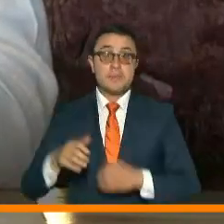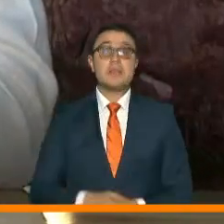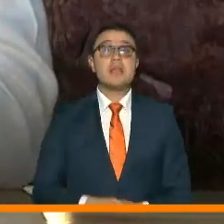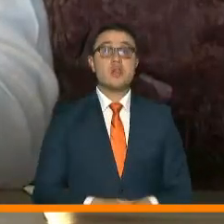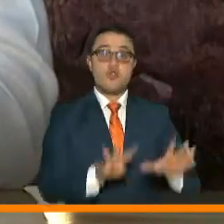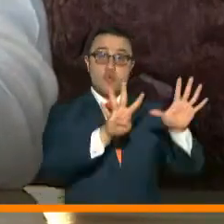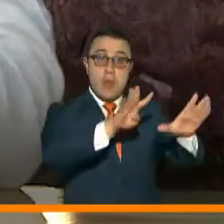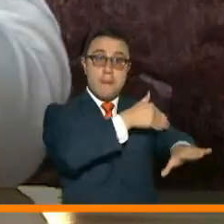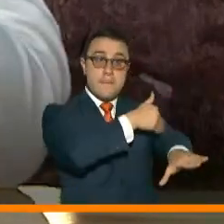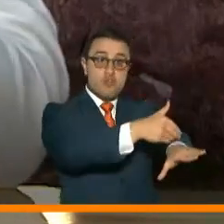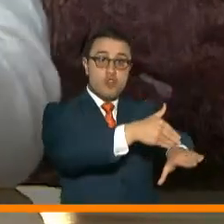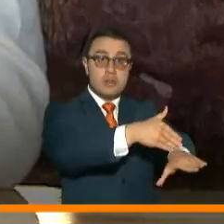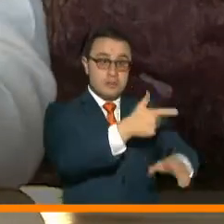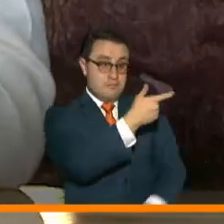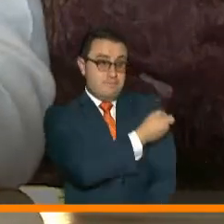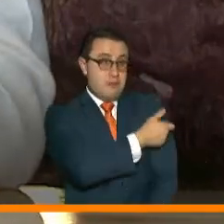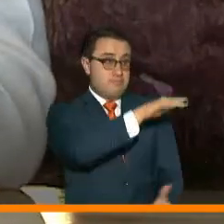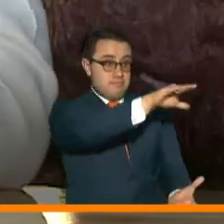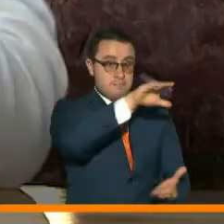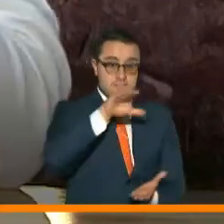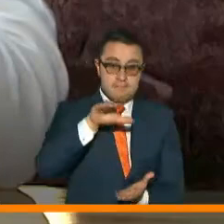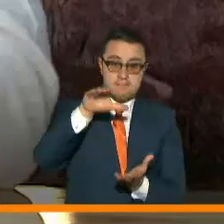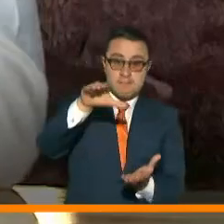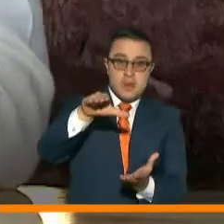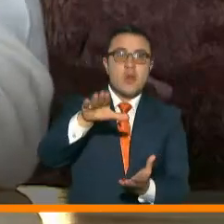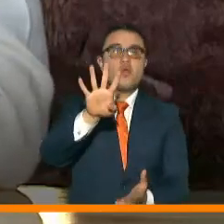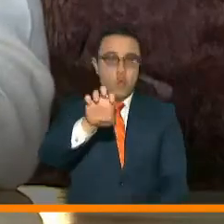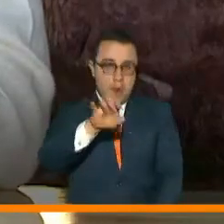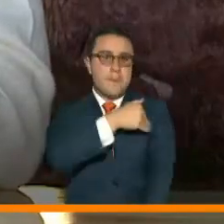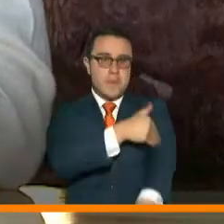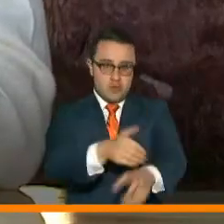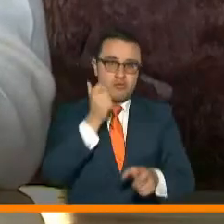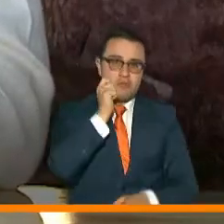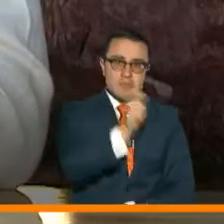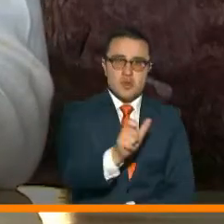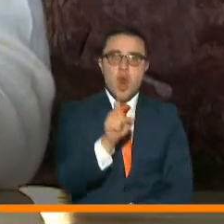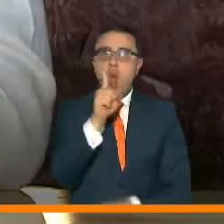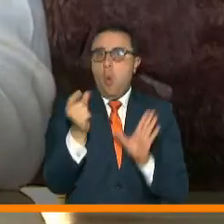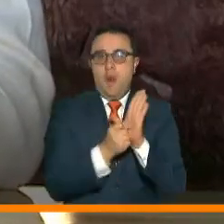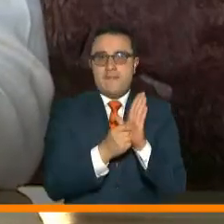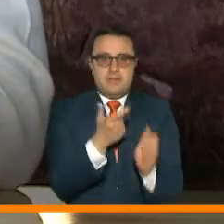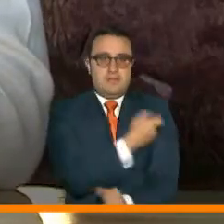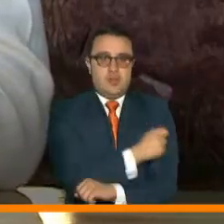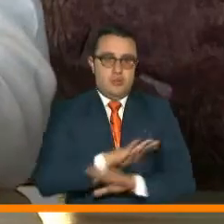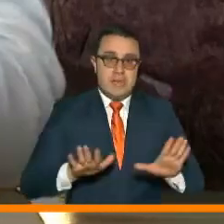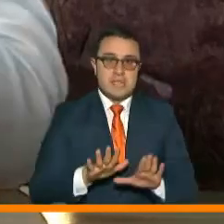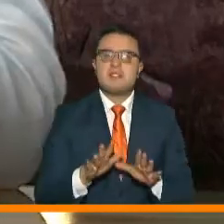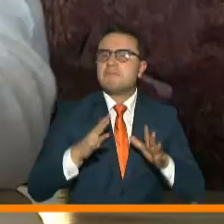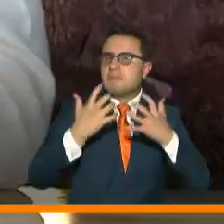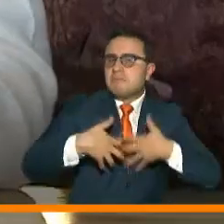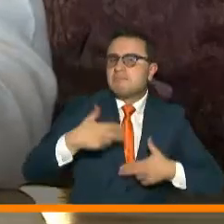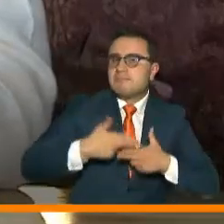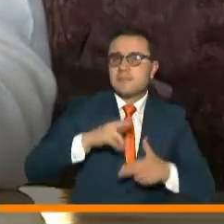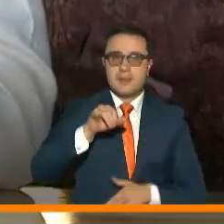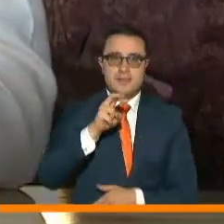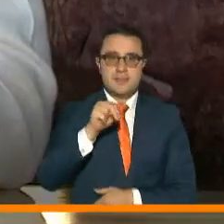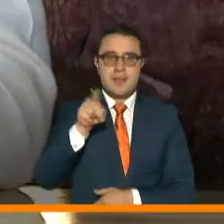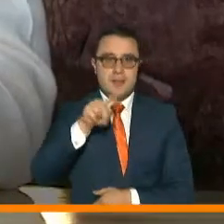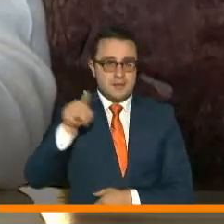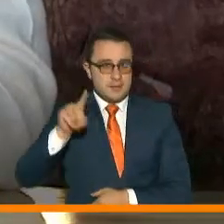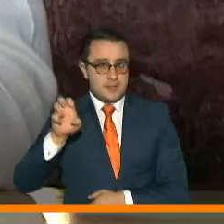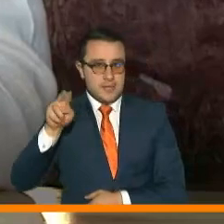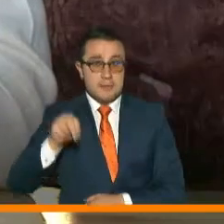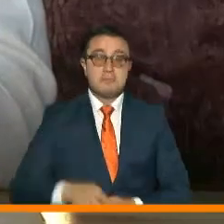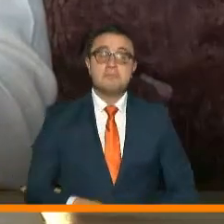para 9 millones de colombianos, toda vez que es una sola inyección a través de Janssen. Le dijimos a los colombianos que